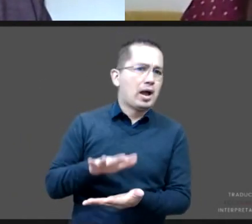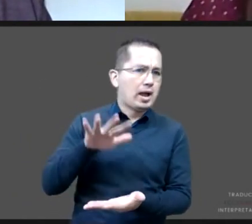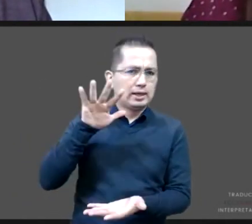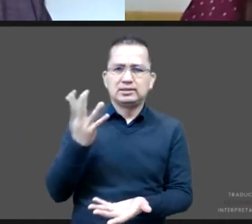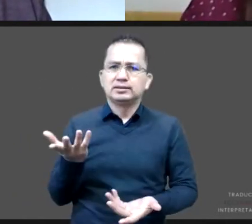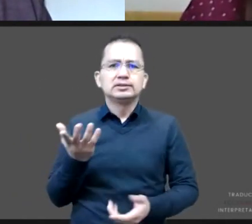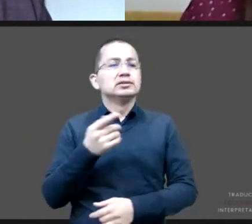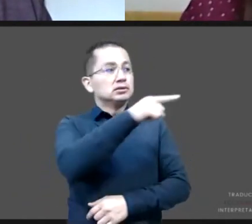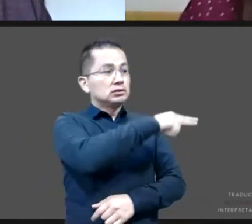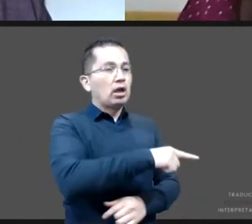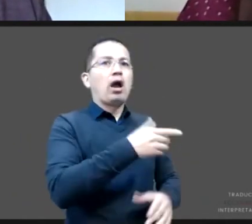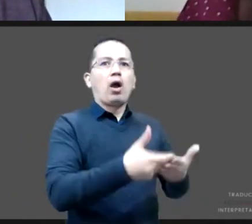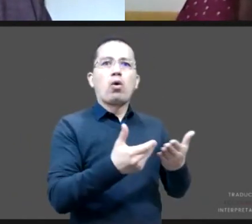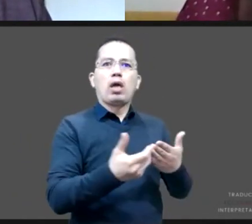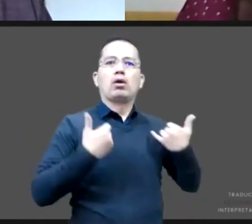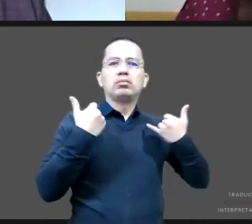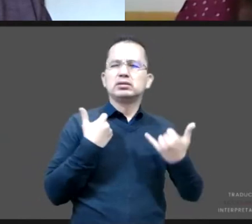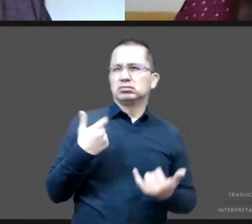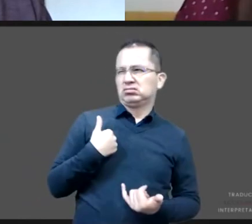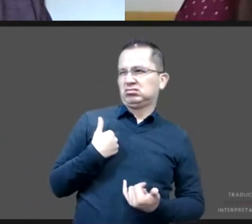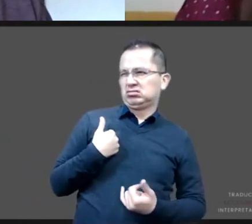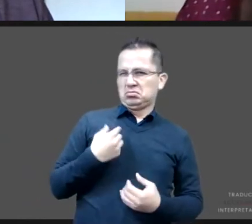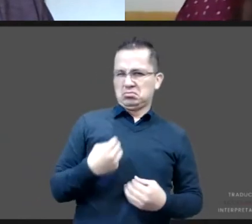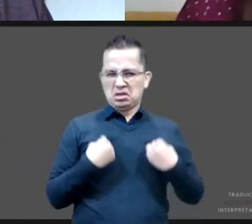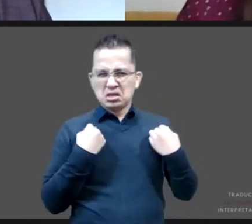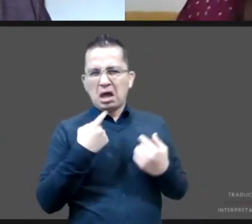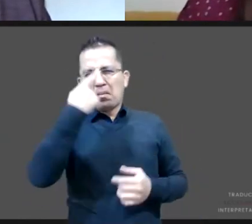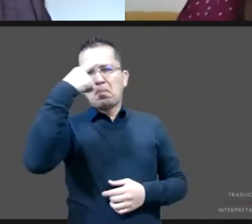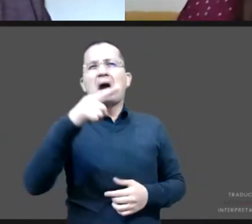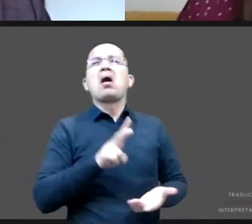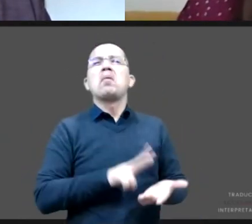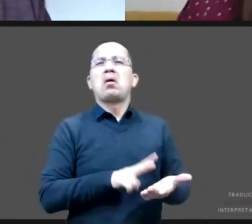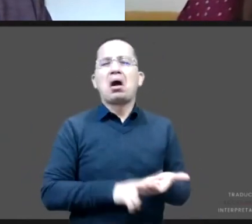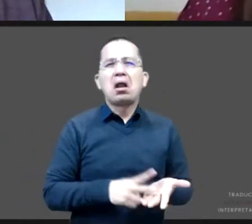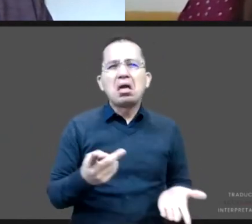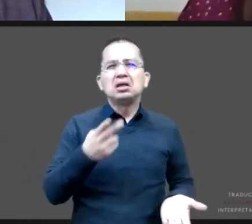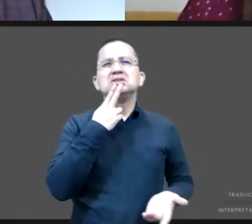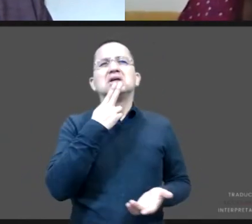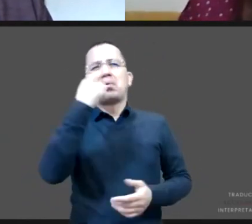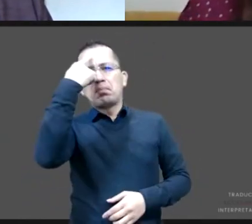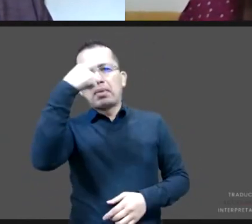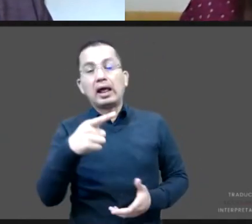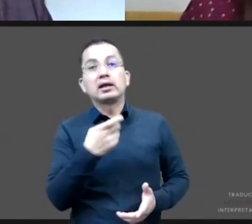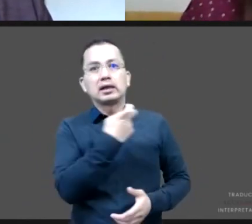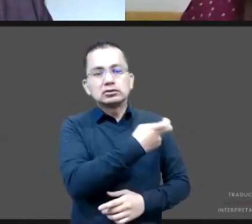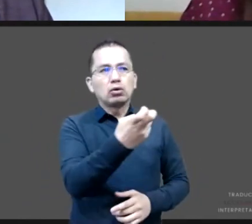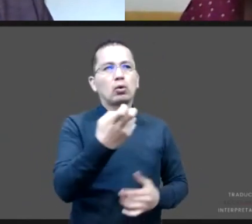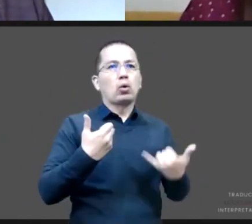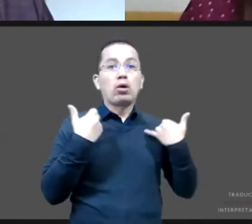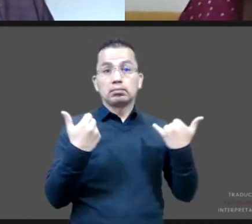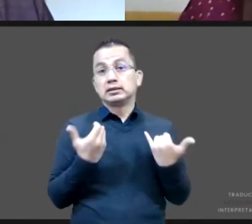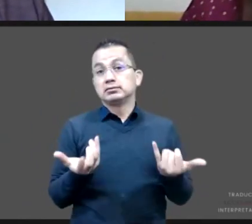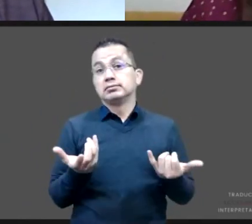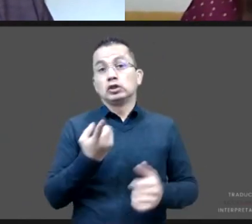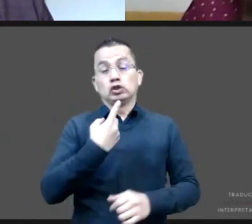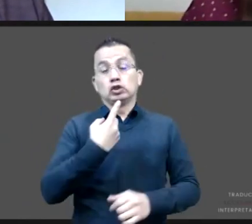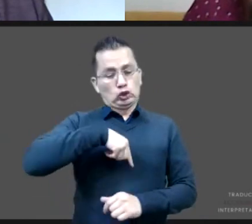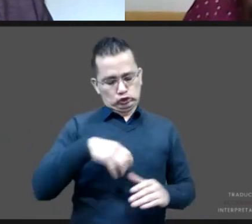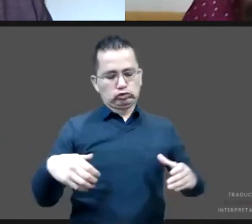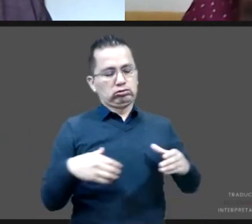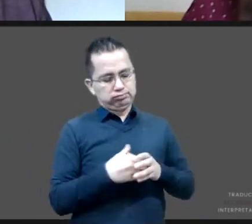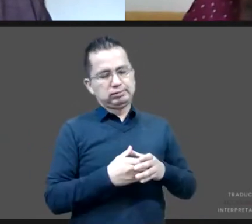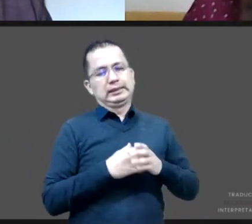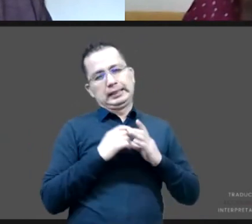jóvenes se están preguntando ¿qué hacemos? ¿no? ¿para qué existimos? y bueno a través del Arquidiócesis Primada de México queremos